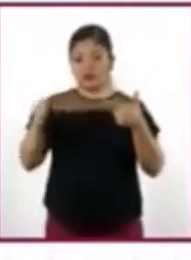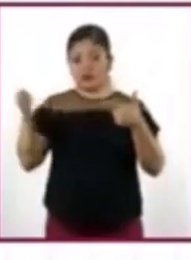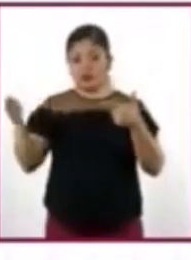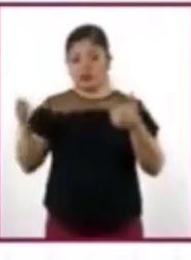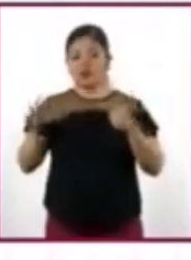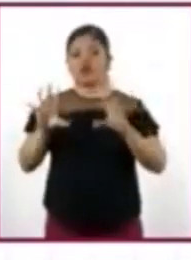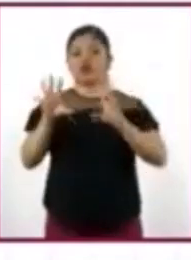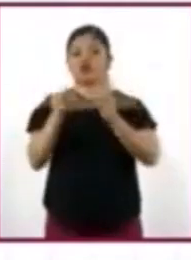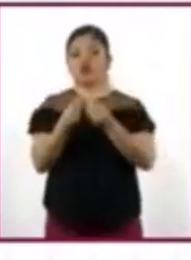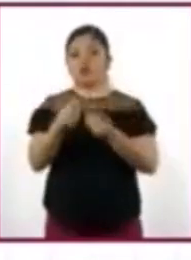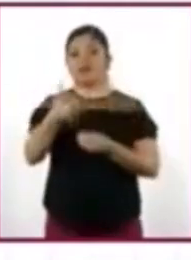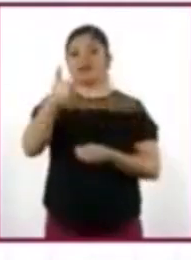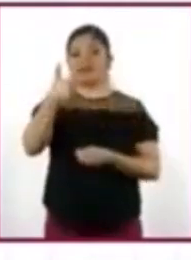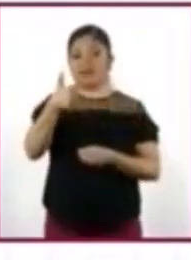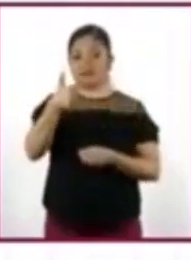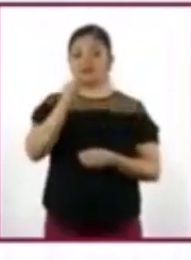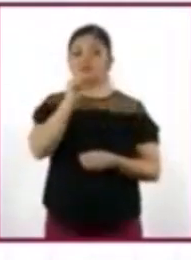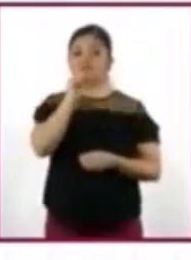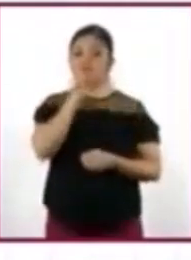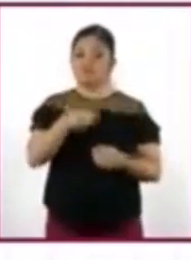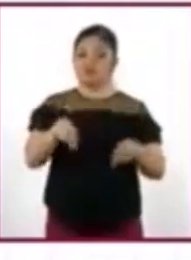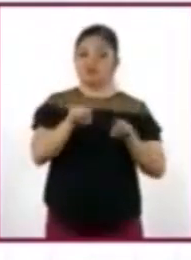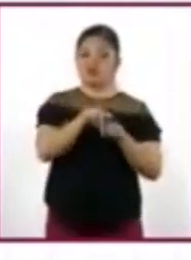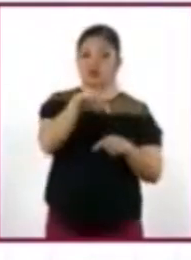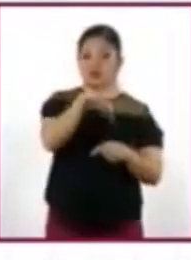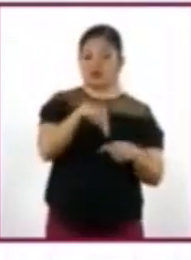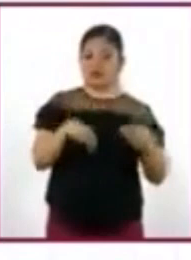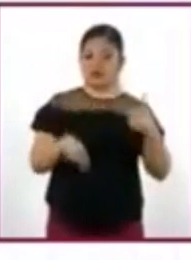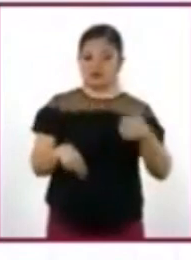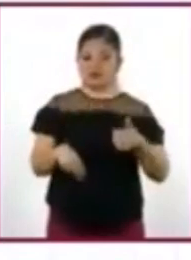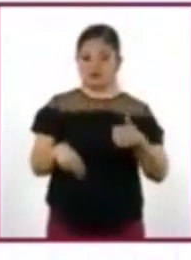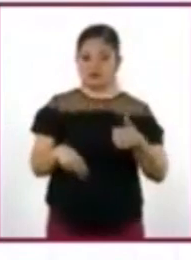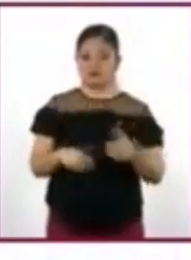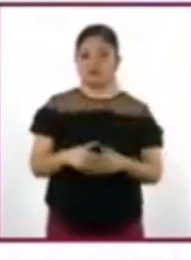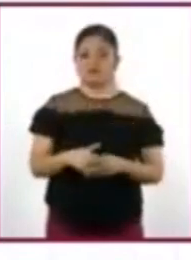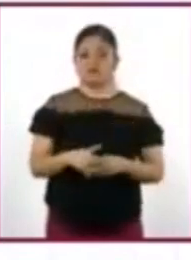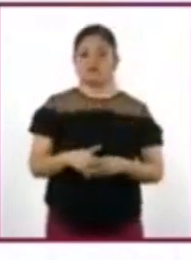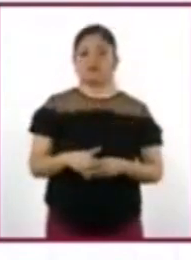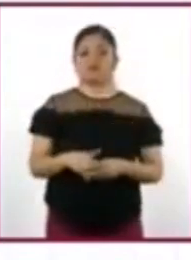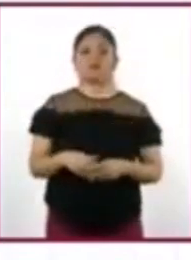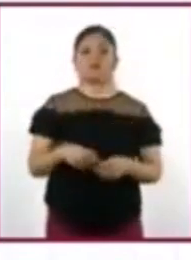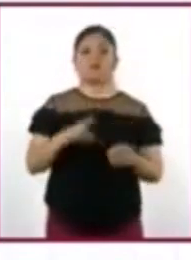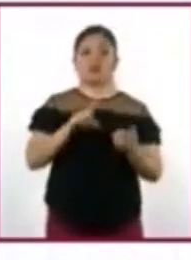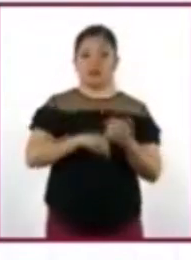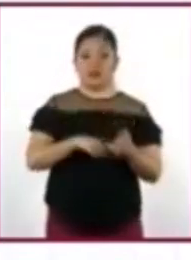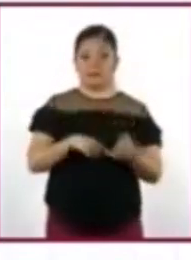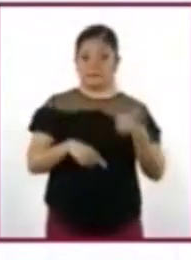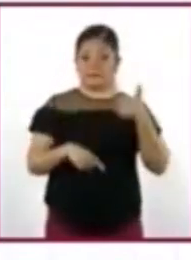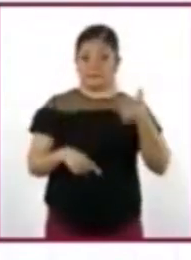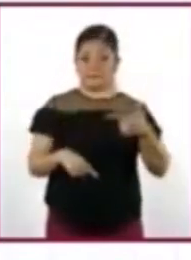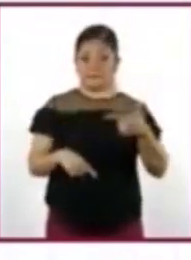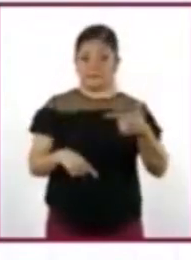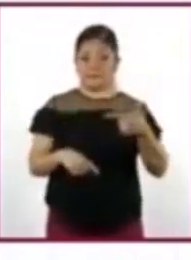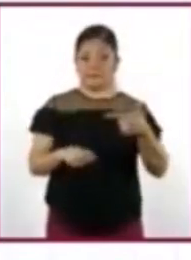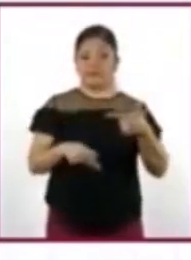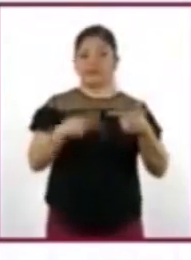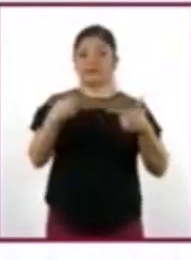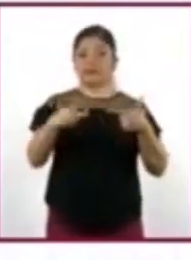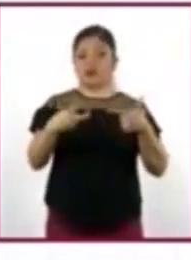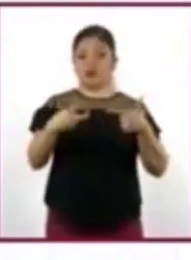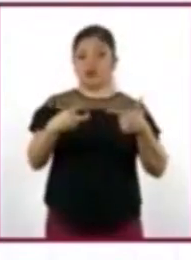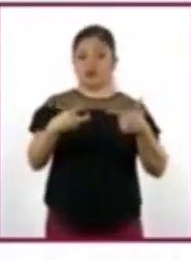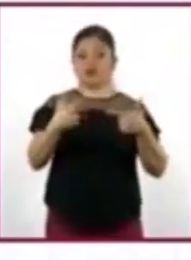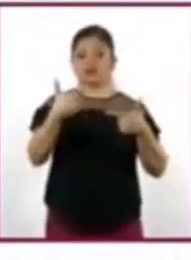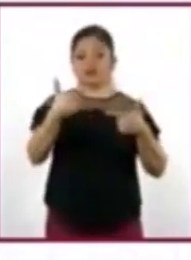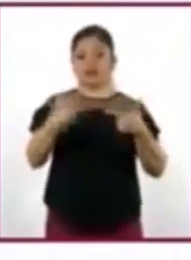obtiene sumando 6 al número del término anterior. El primer término es 7, el segundo es